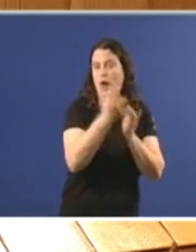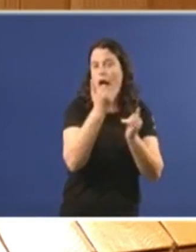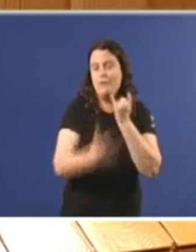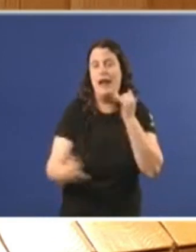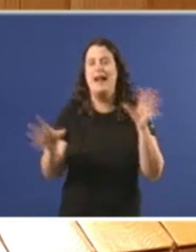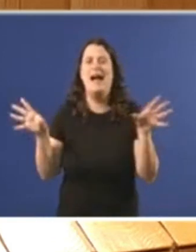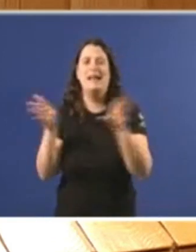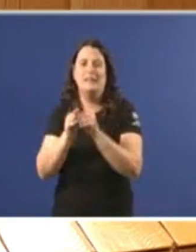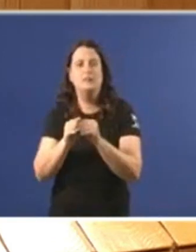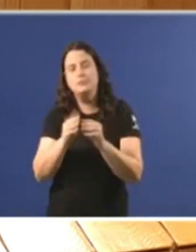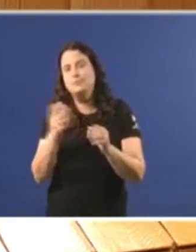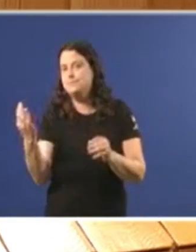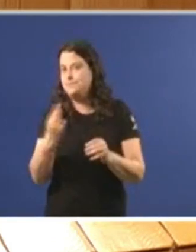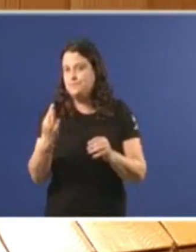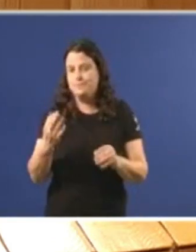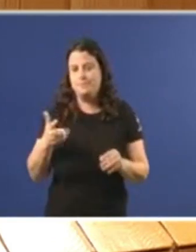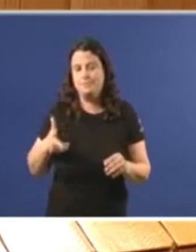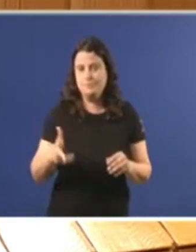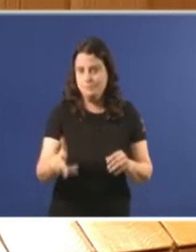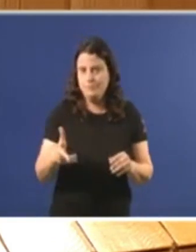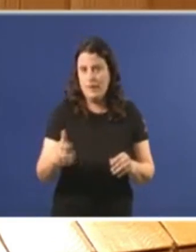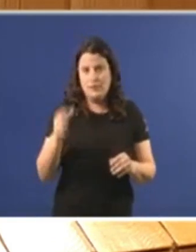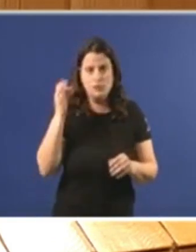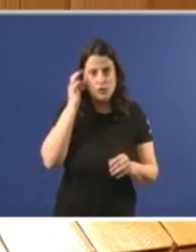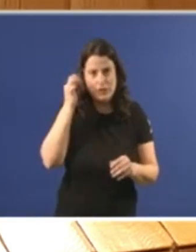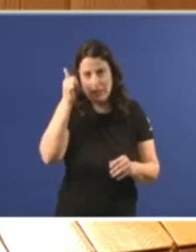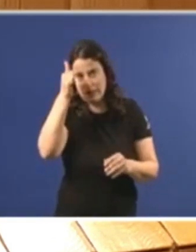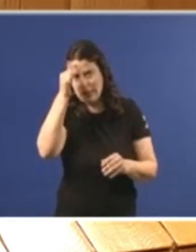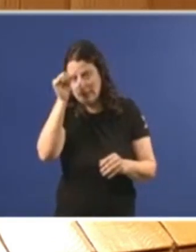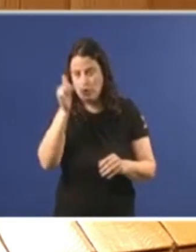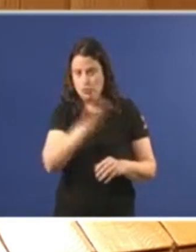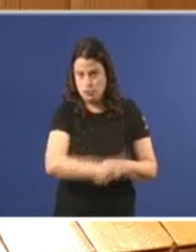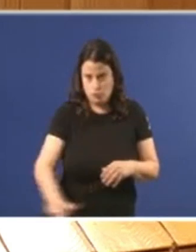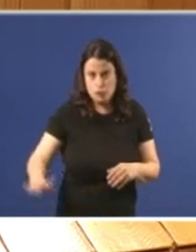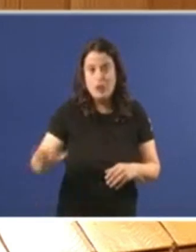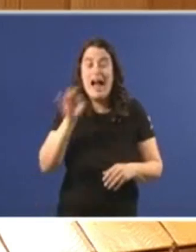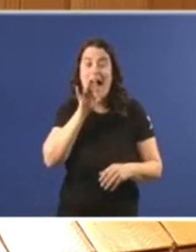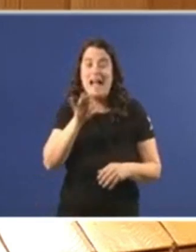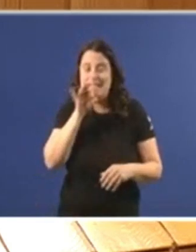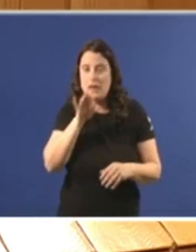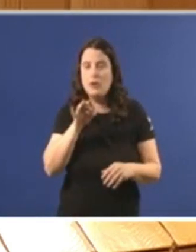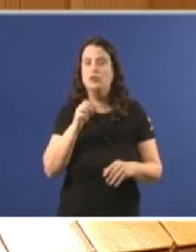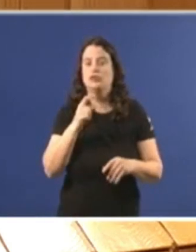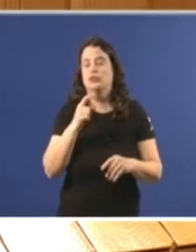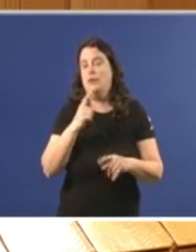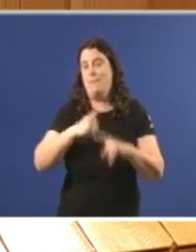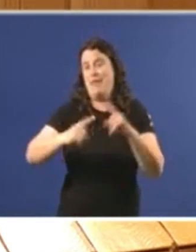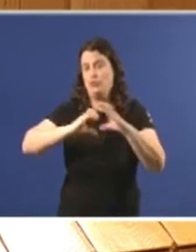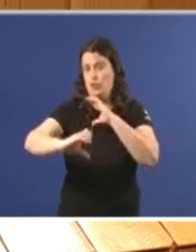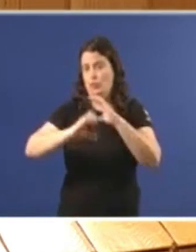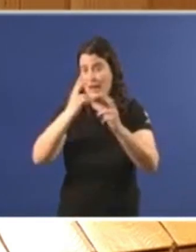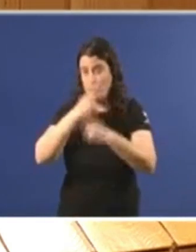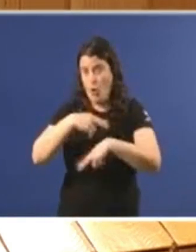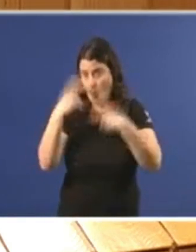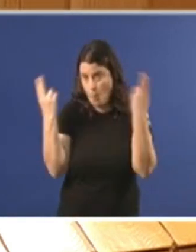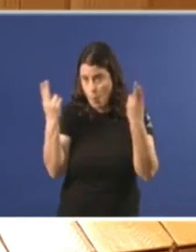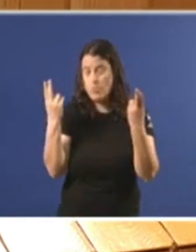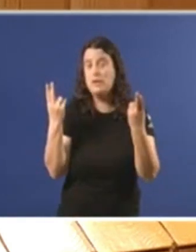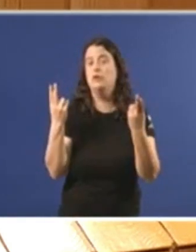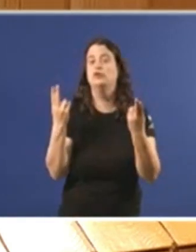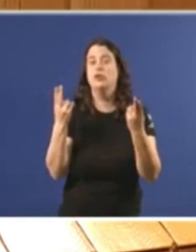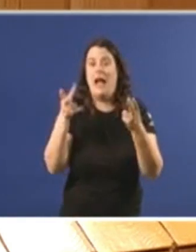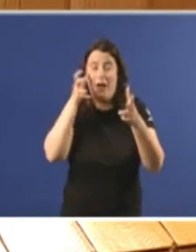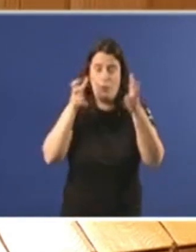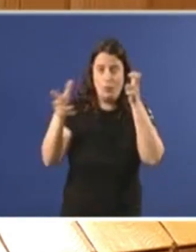trata aquí é o dereito que teñen as nenas e os nenos galegos de que os medios públicos de comunicación audiovisual lles